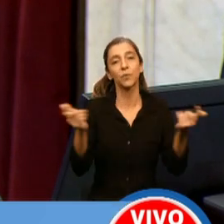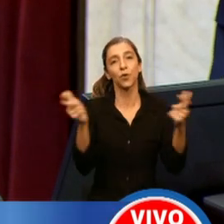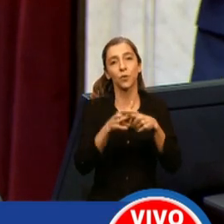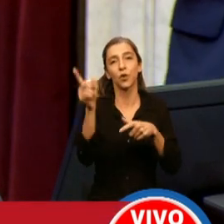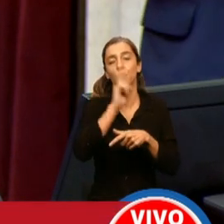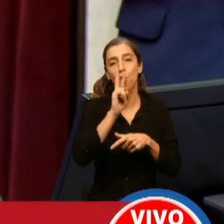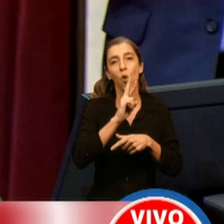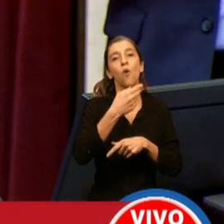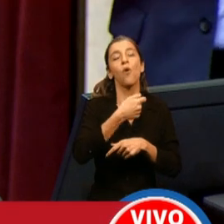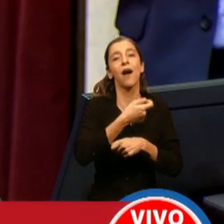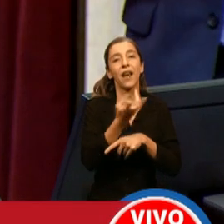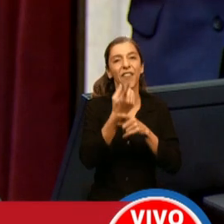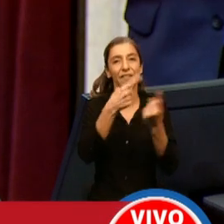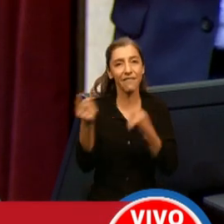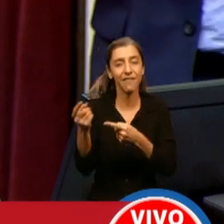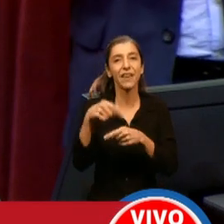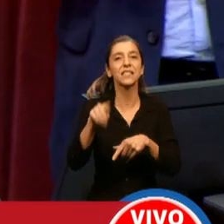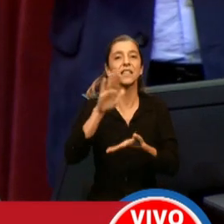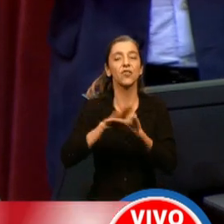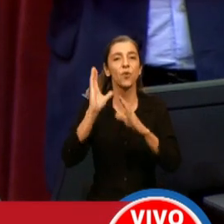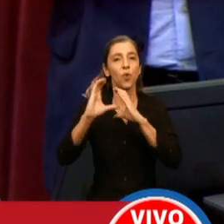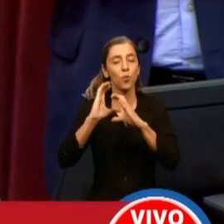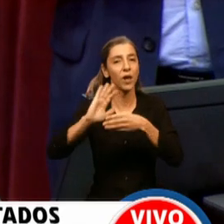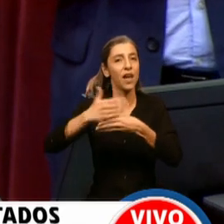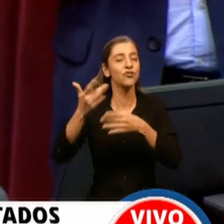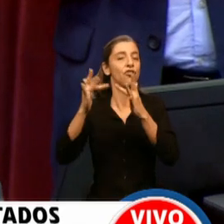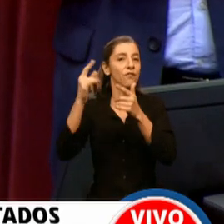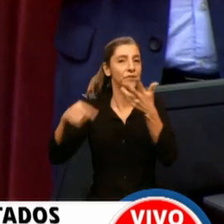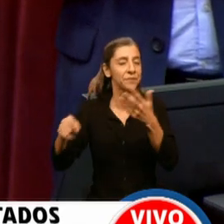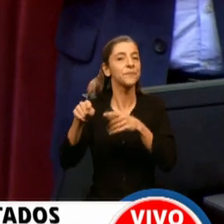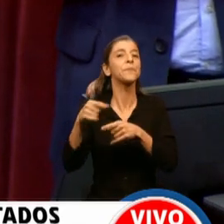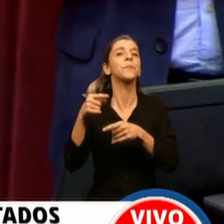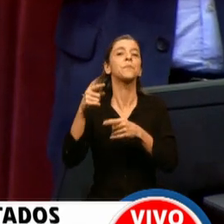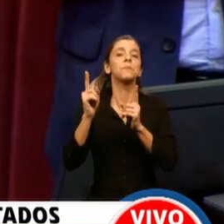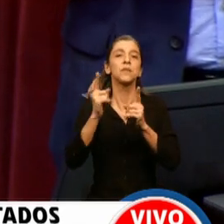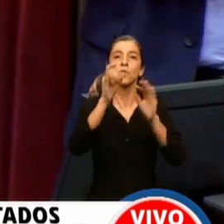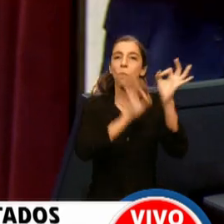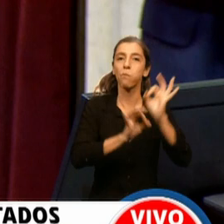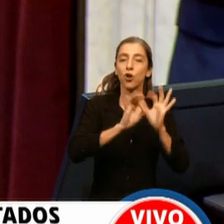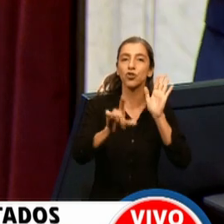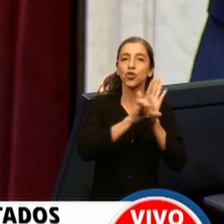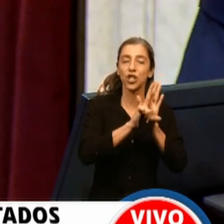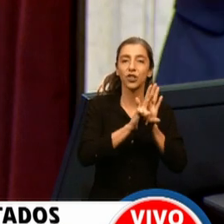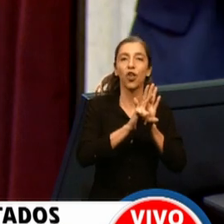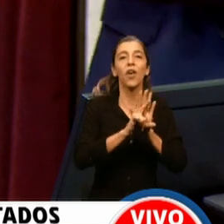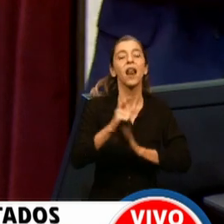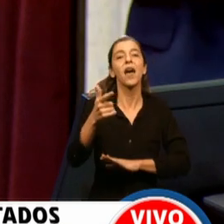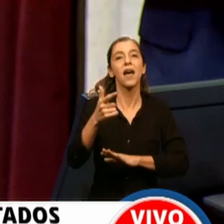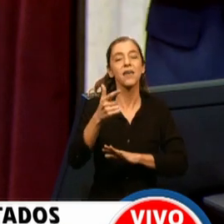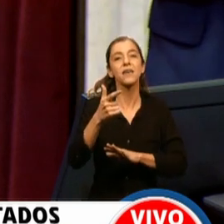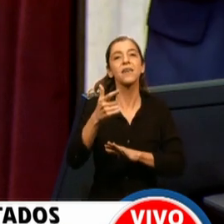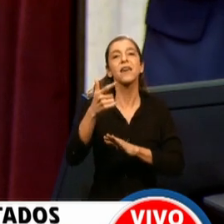mujeres y diversidad y de comunicaciones e informática recaído en el proyecto de ley venido en revisión